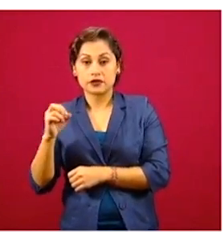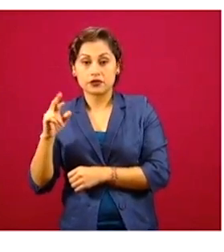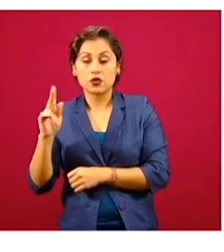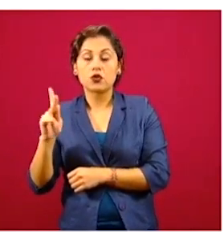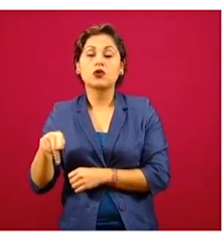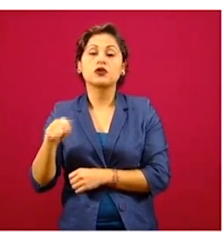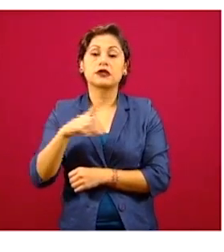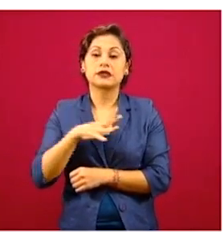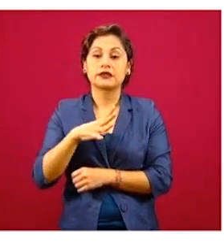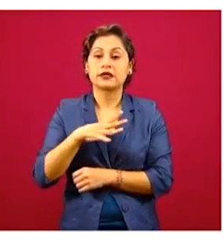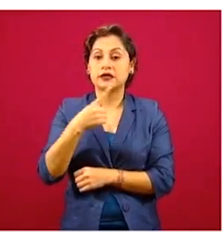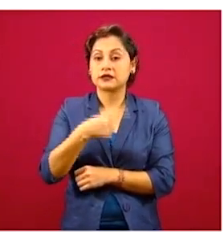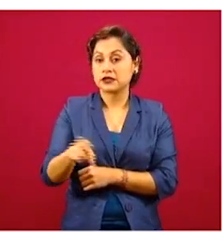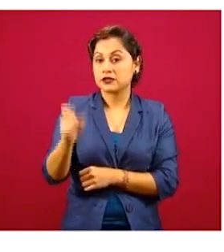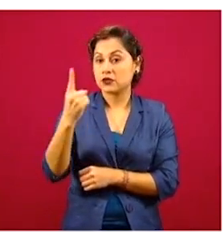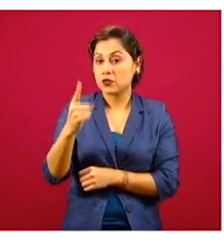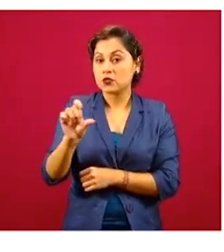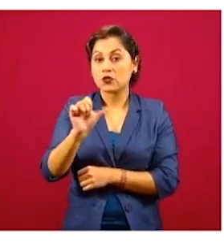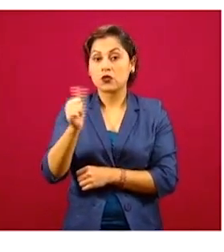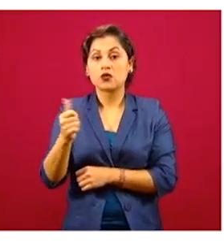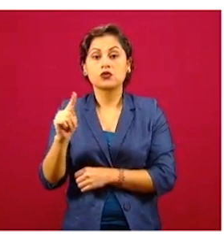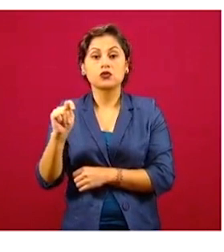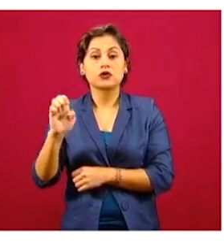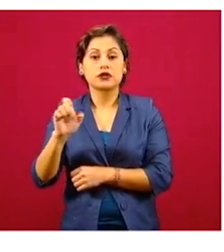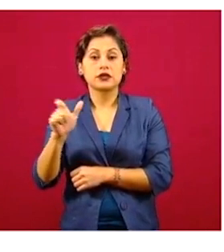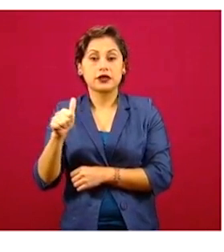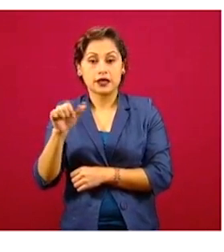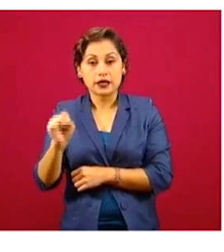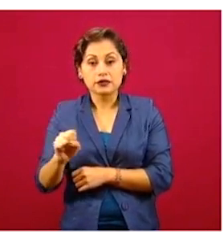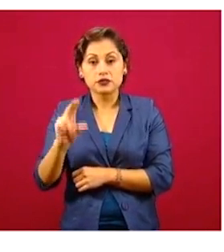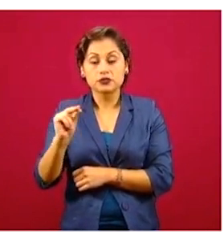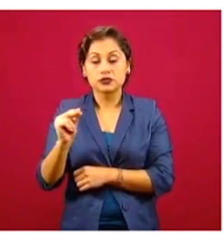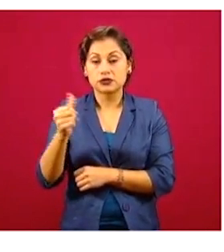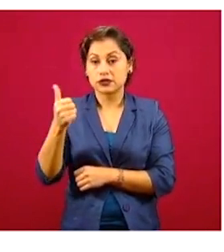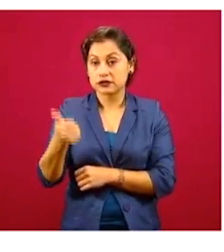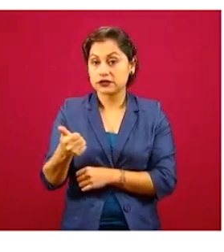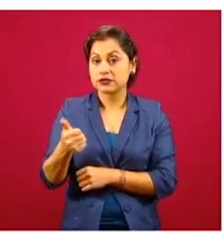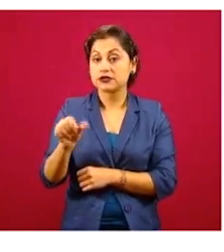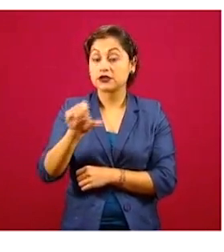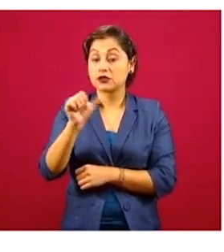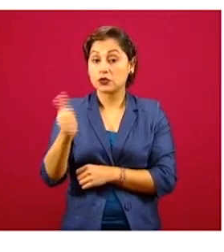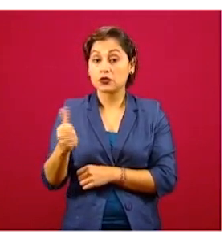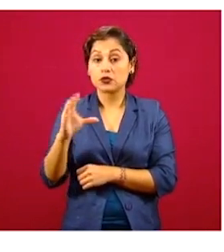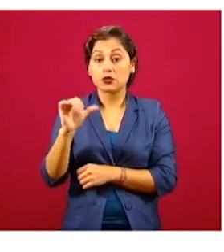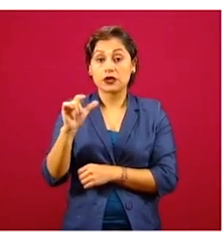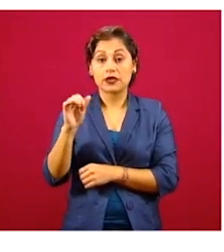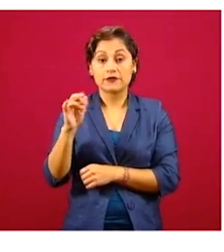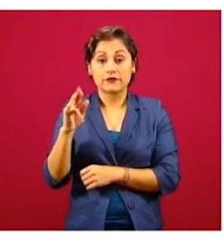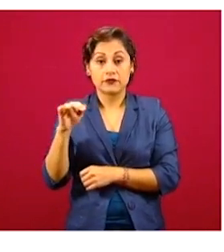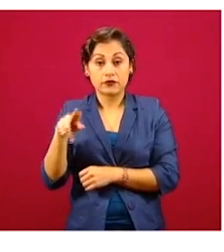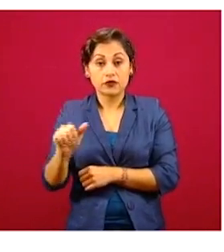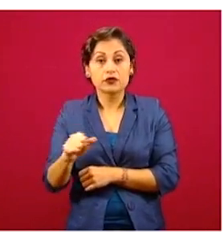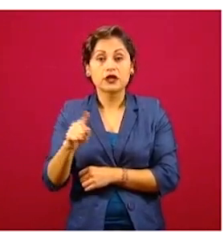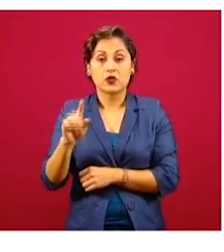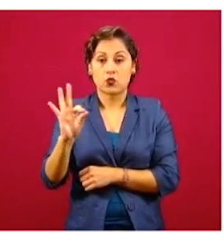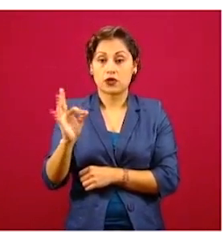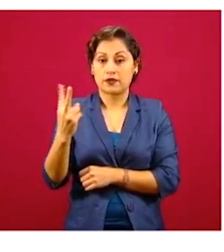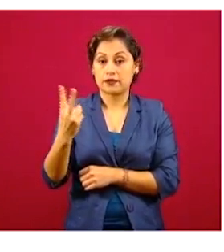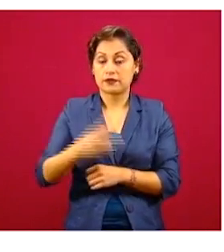segundo estado es Texas, con 86, y el tercero es California, muy atrás, con 42.